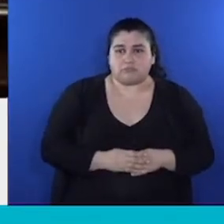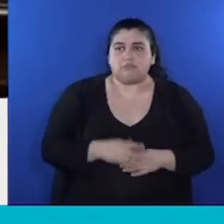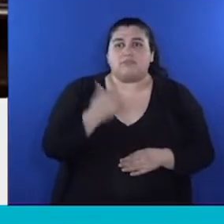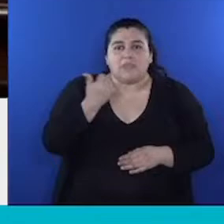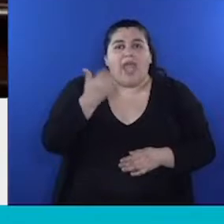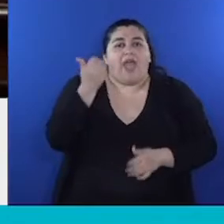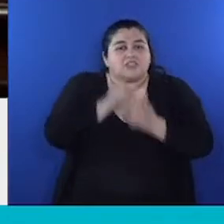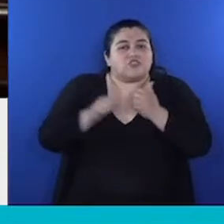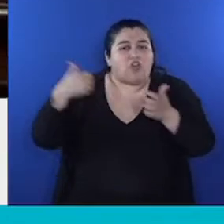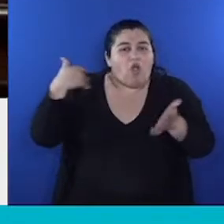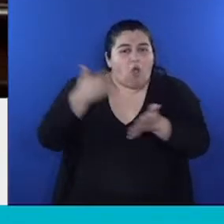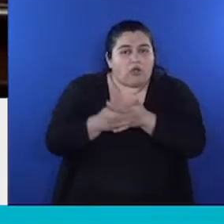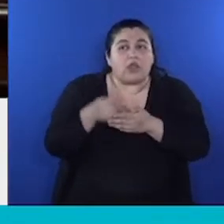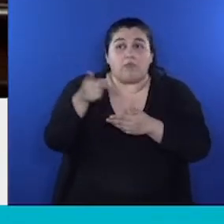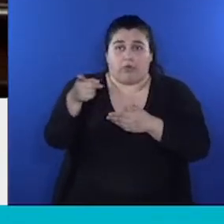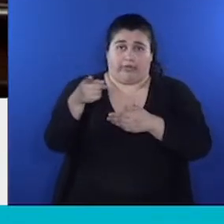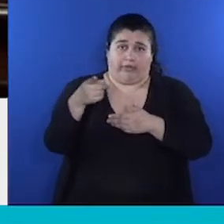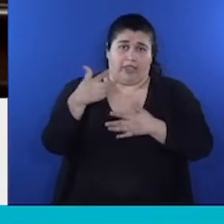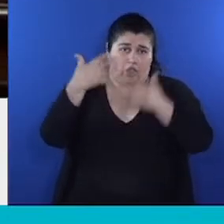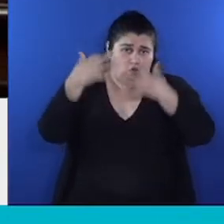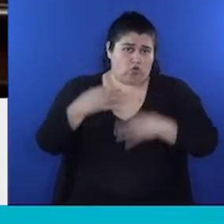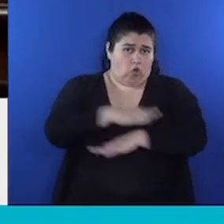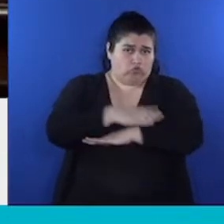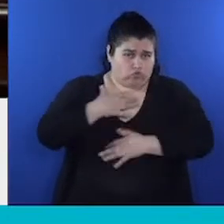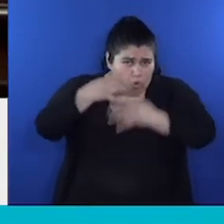presidente, de remoción por inhabilidad moral.